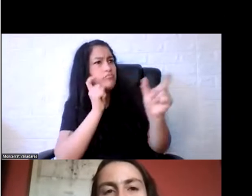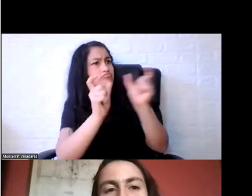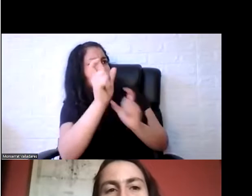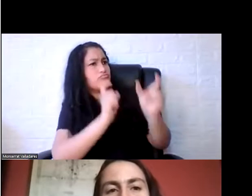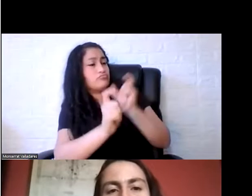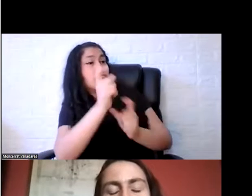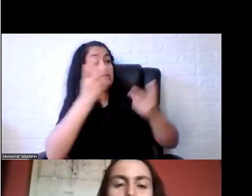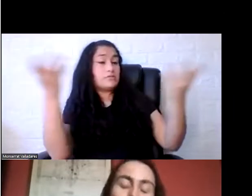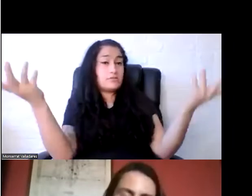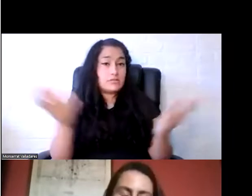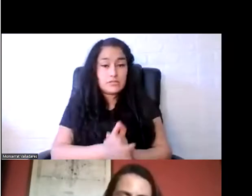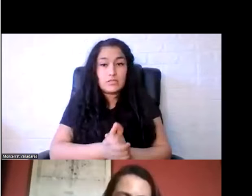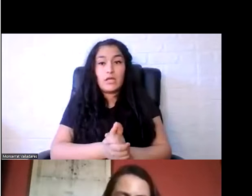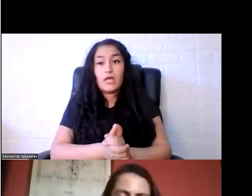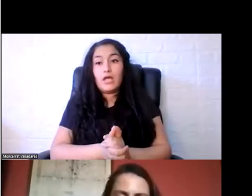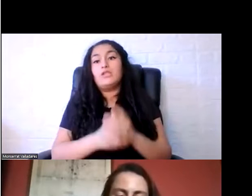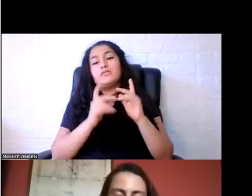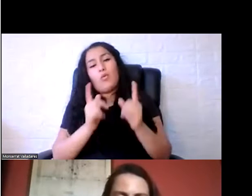Y esto se combina, entonces